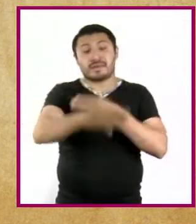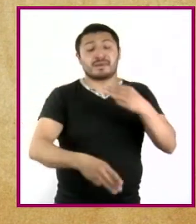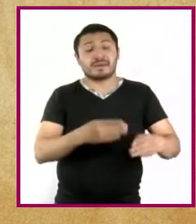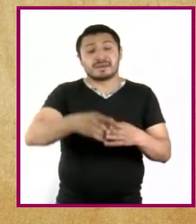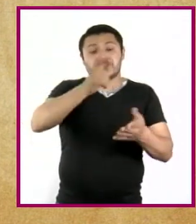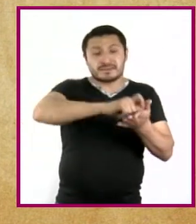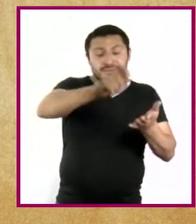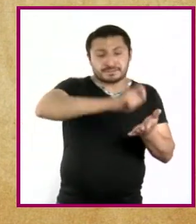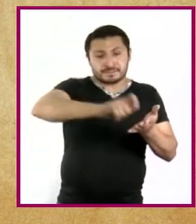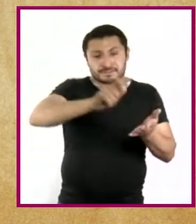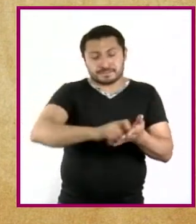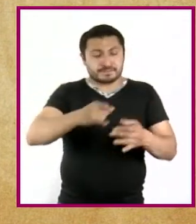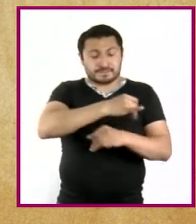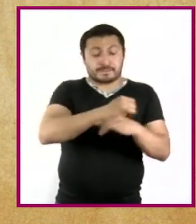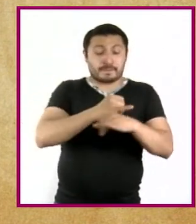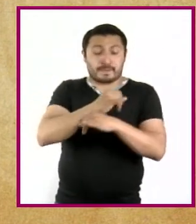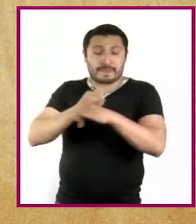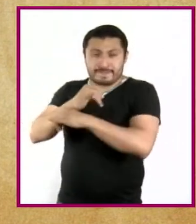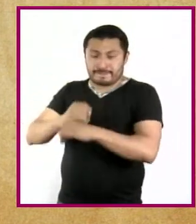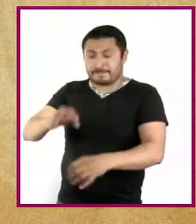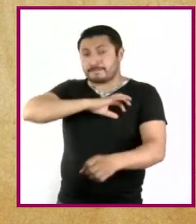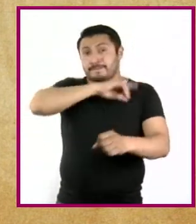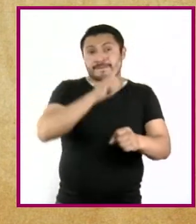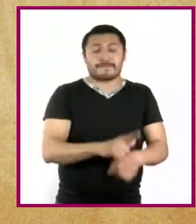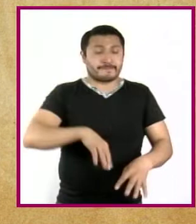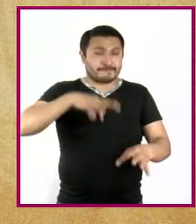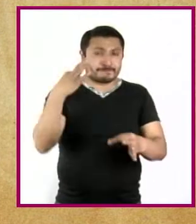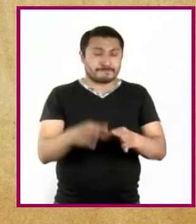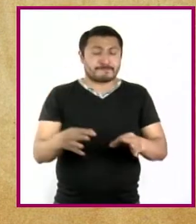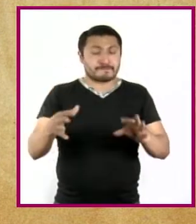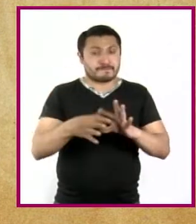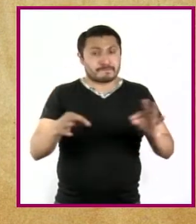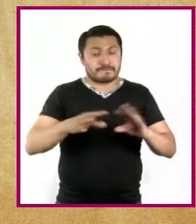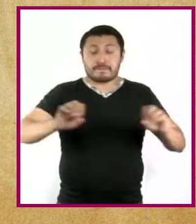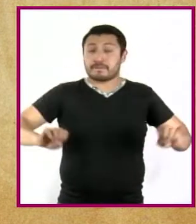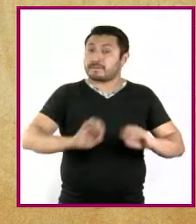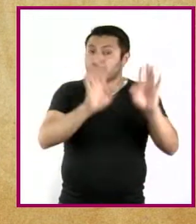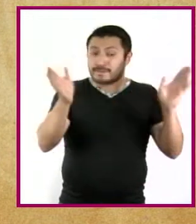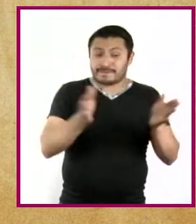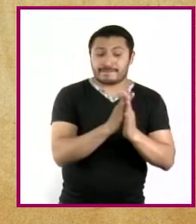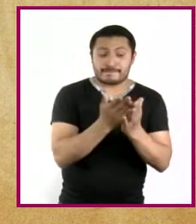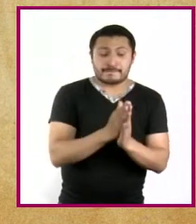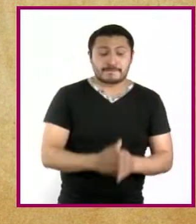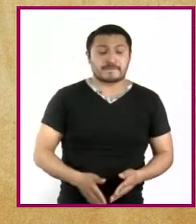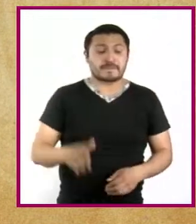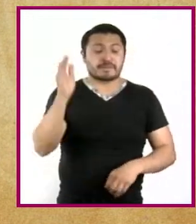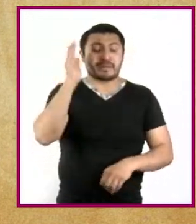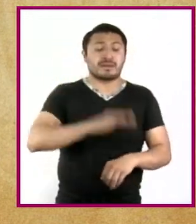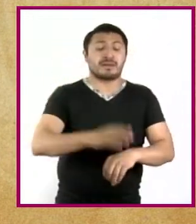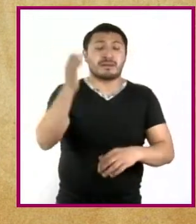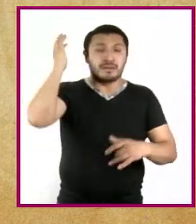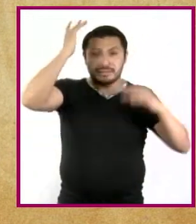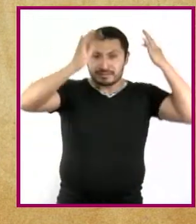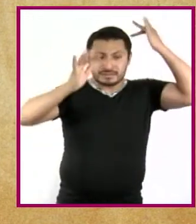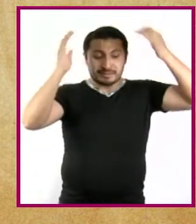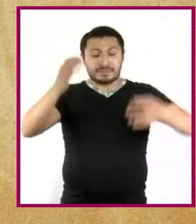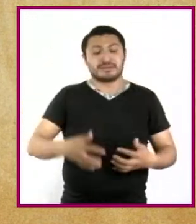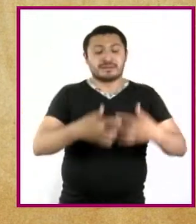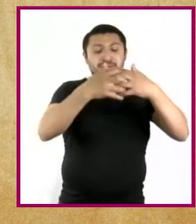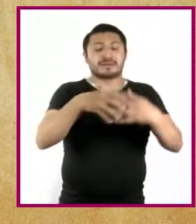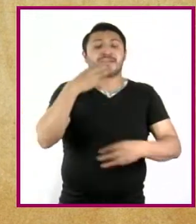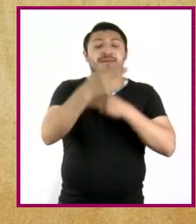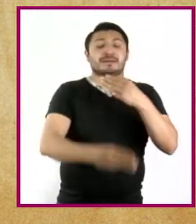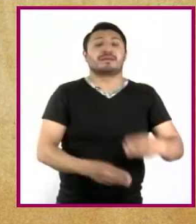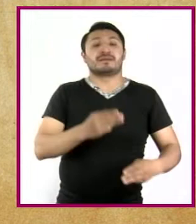de narraciones e investigaciones específicas y detalladas. Sobresale el análisis del sistema